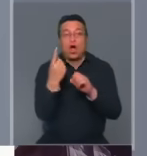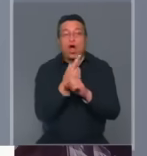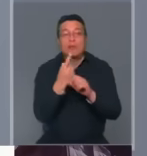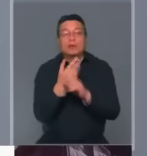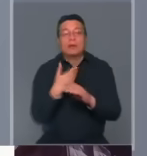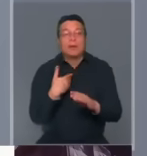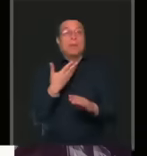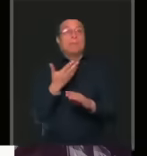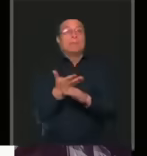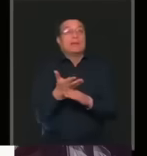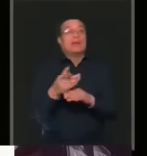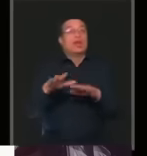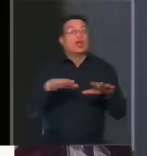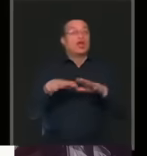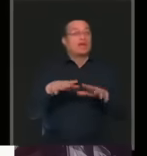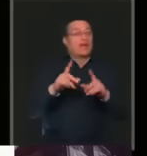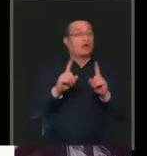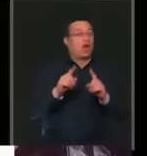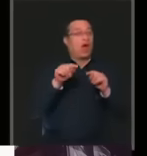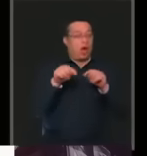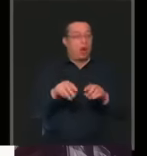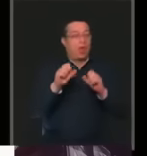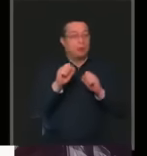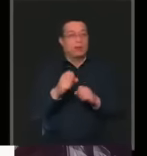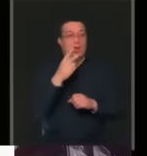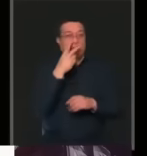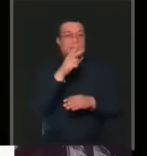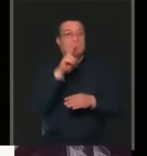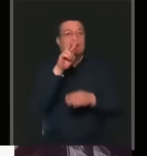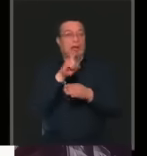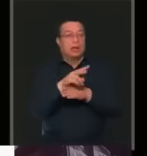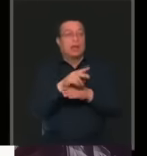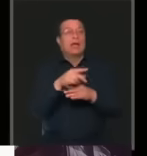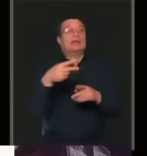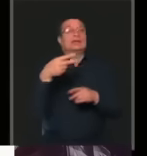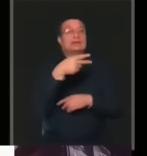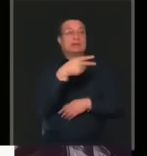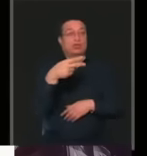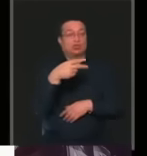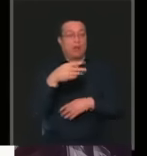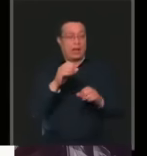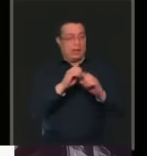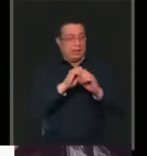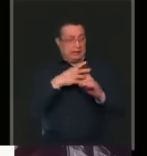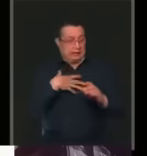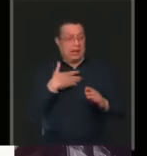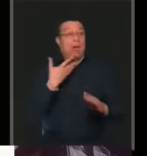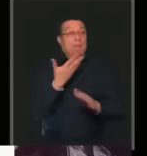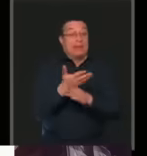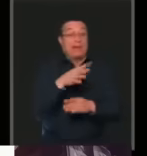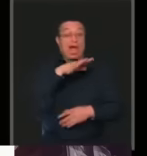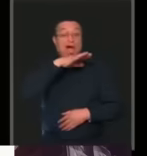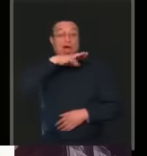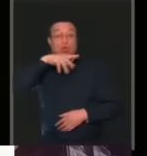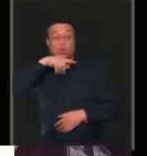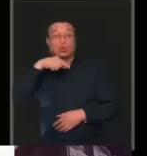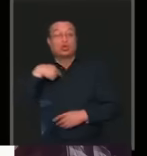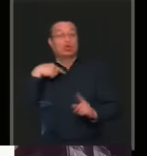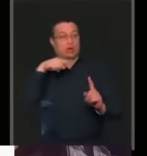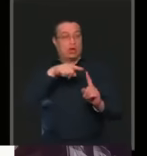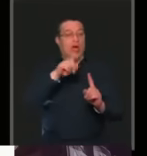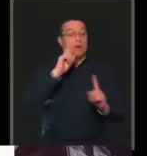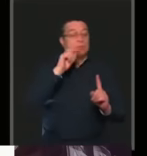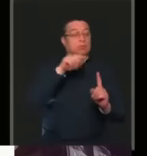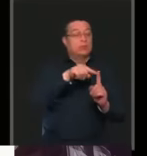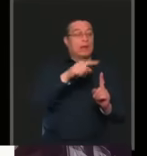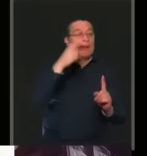solicitan acciones. Acá pudimos ser testigos de acciones sexuales explícitas de un adulto ante la presencia de quien